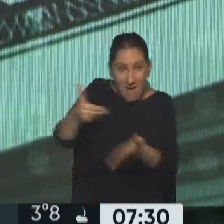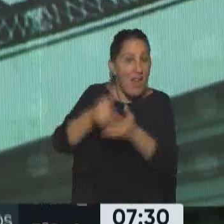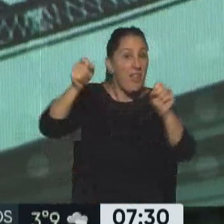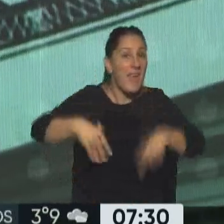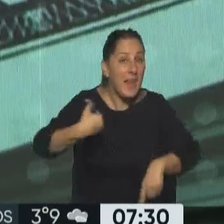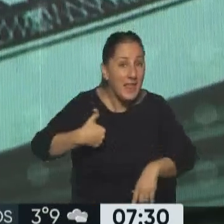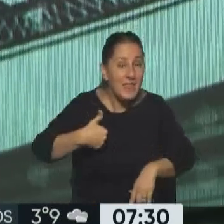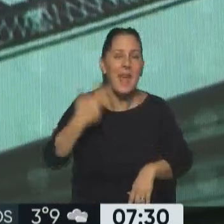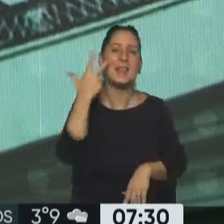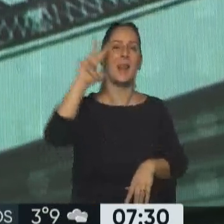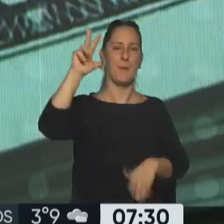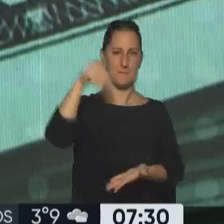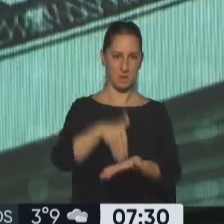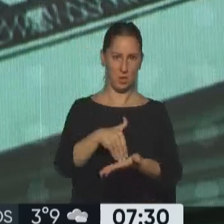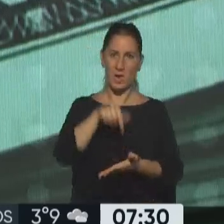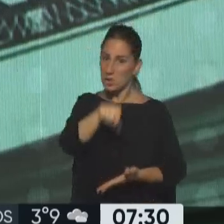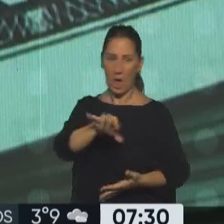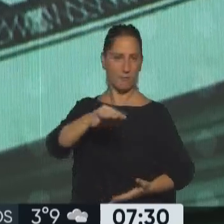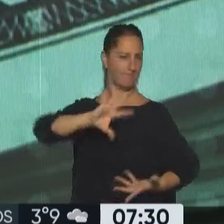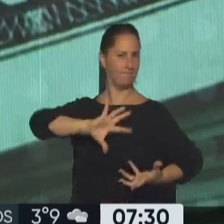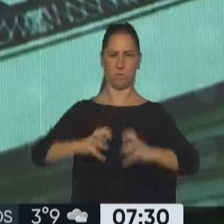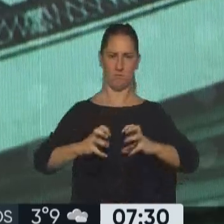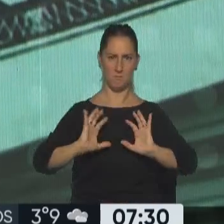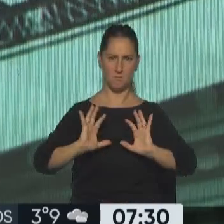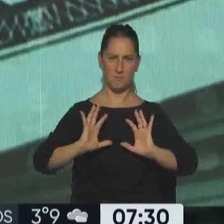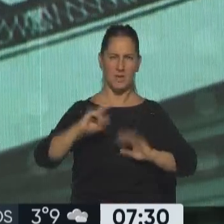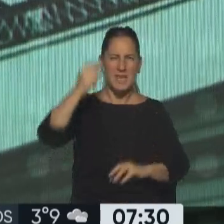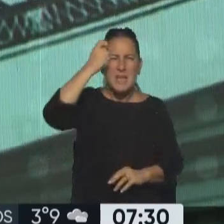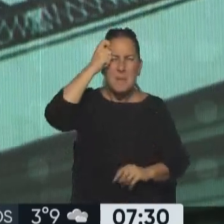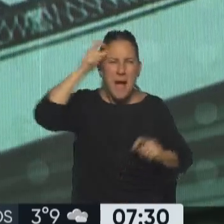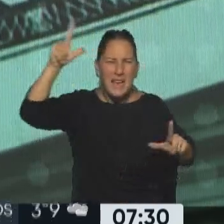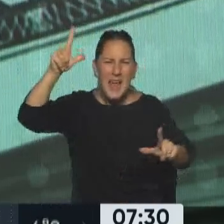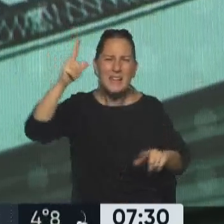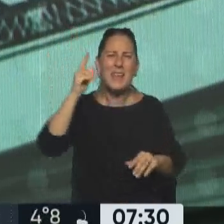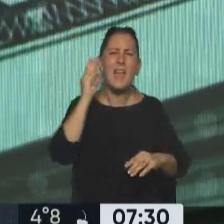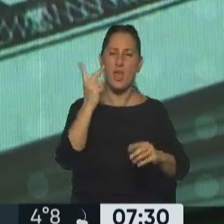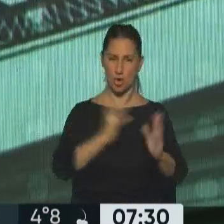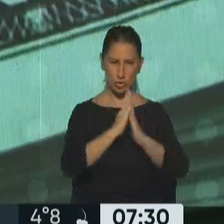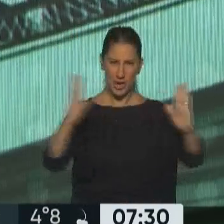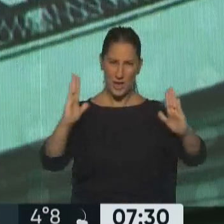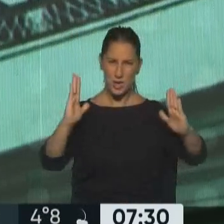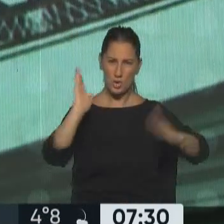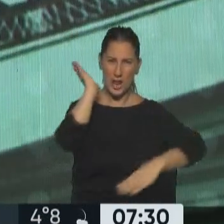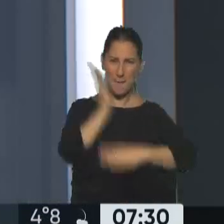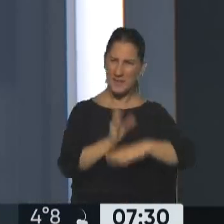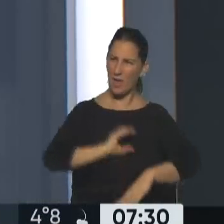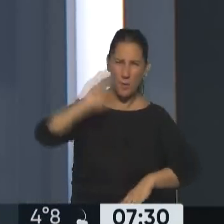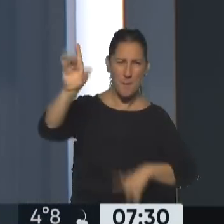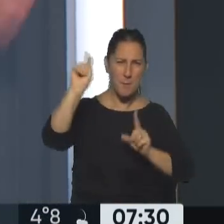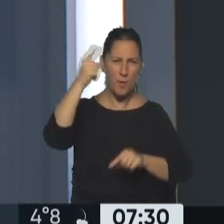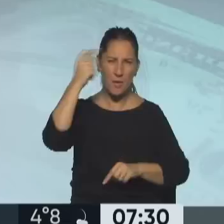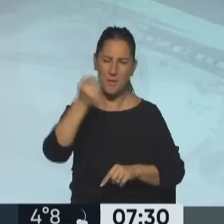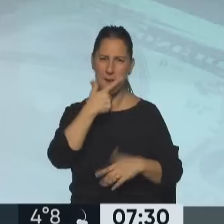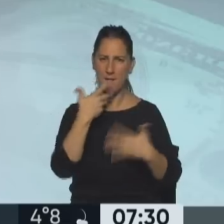3.000 millones. Y eso ya es una complicación enorme. Imagínate devolver la mitad en 2 años. Hubiese sido realmente un imposible. A favor de la